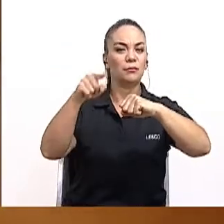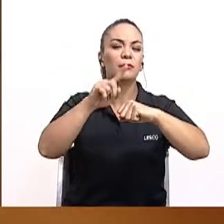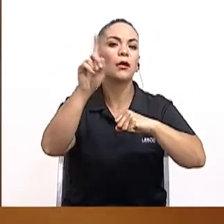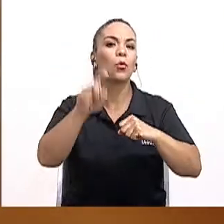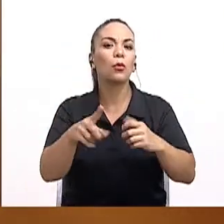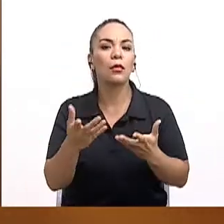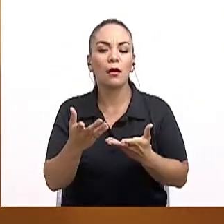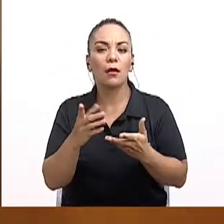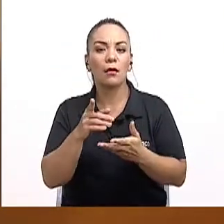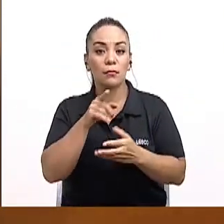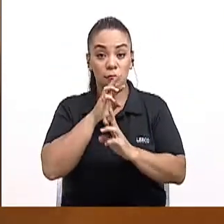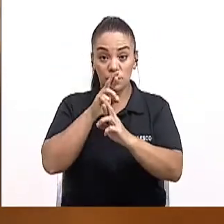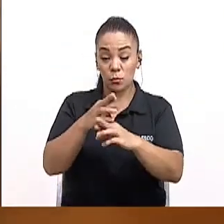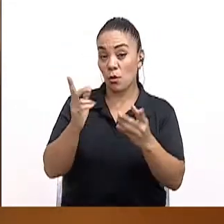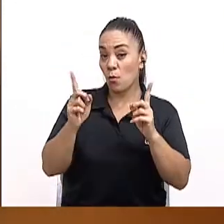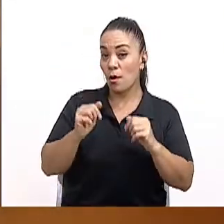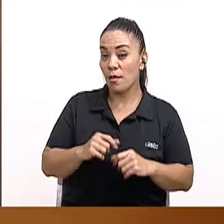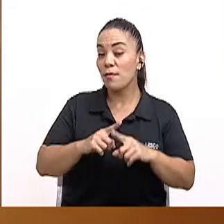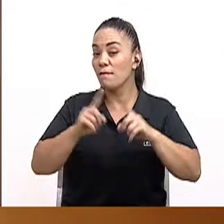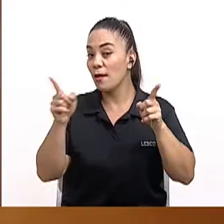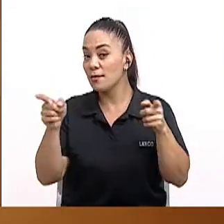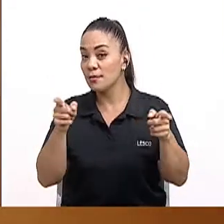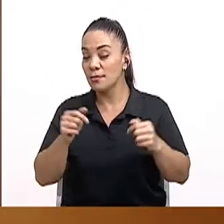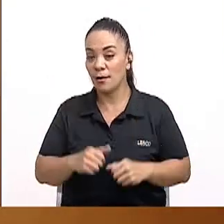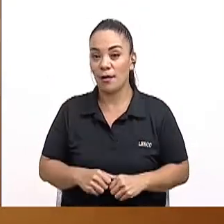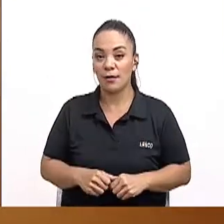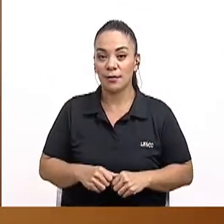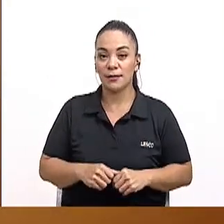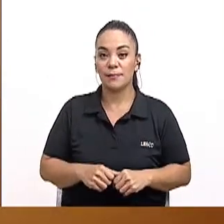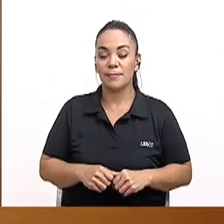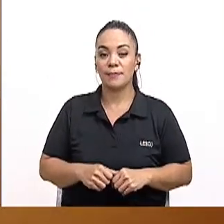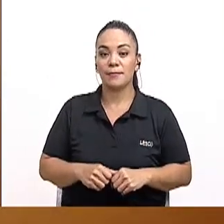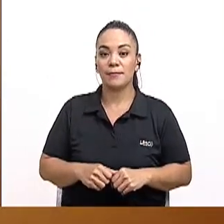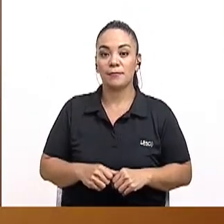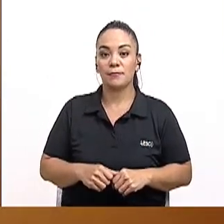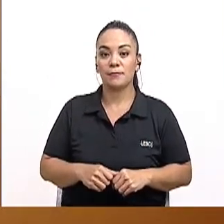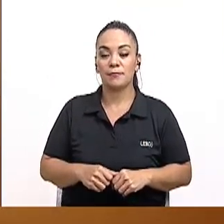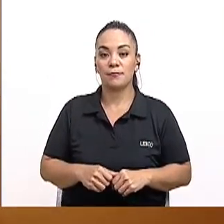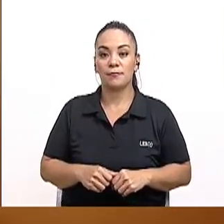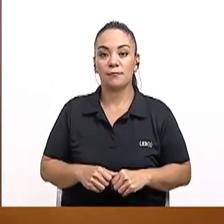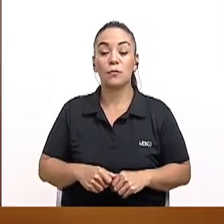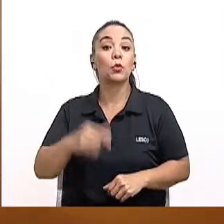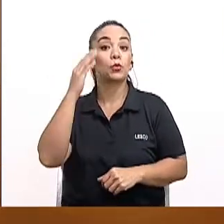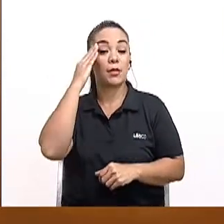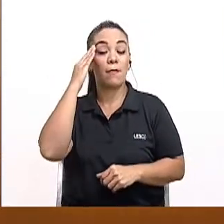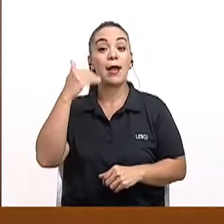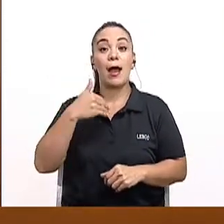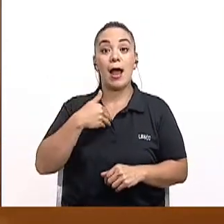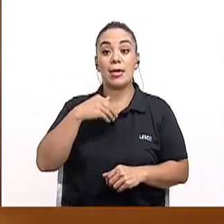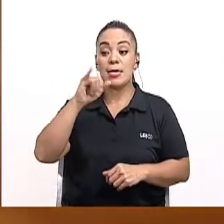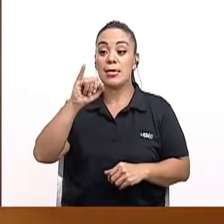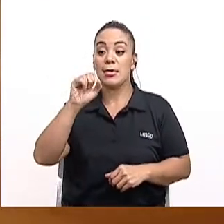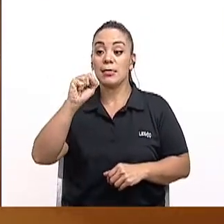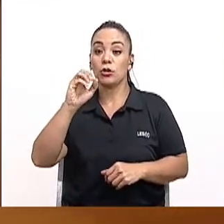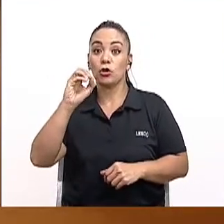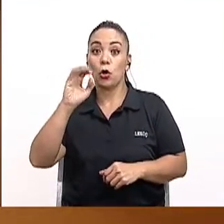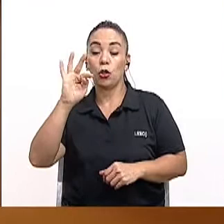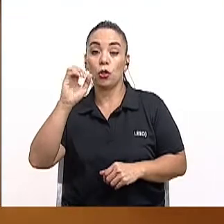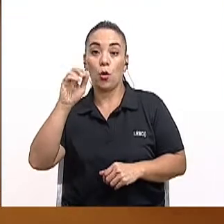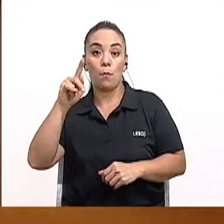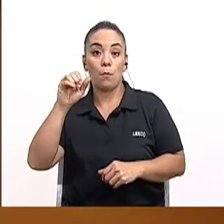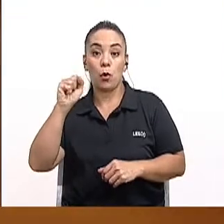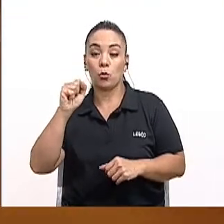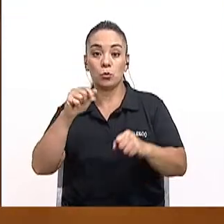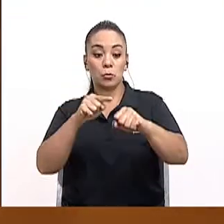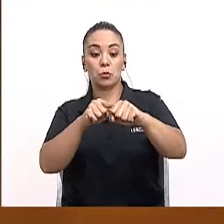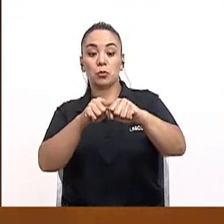¿Qué contestaron? ¿Cuál es la diferencia? Bueno, que hay isótopos que no emiten radiaciones y permanecen